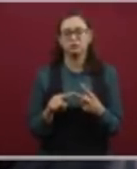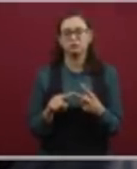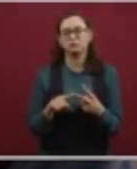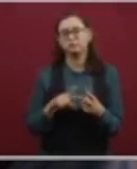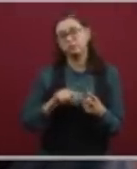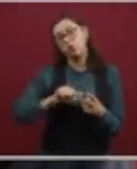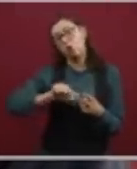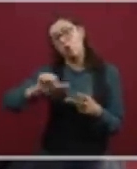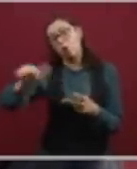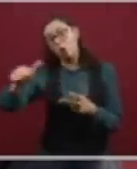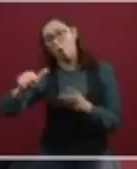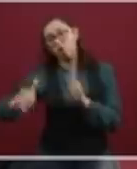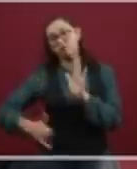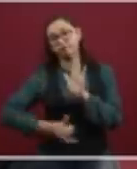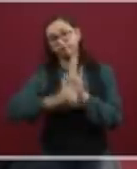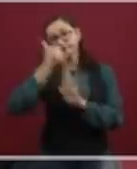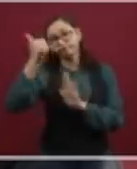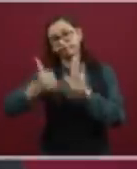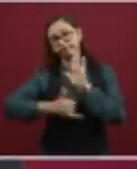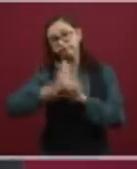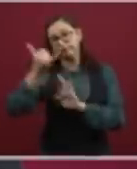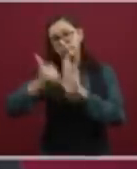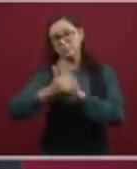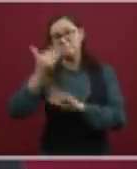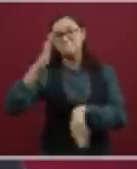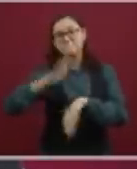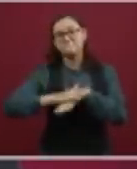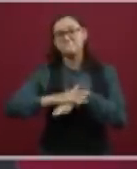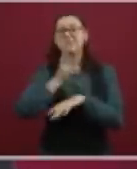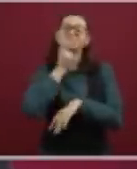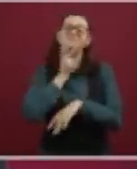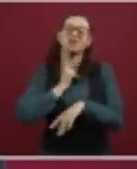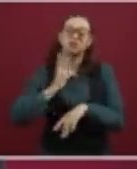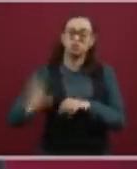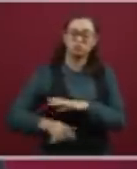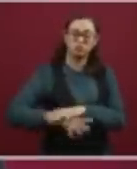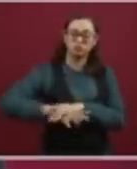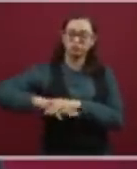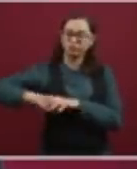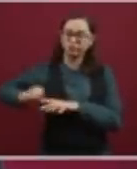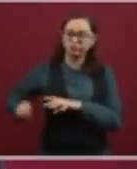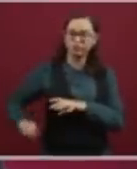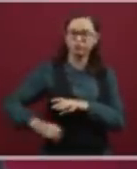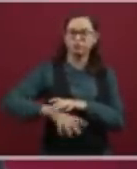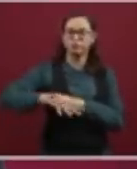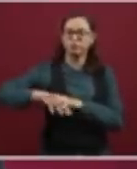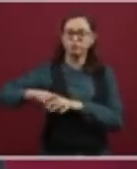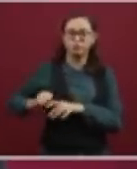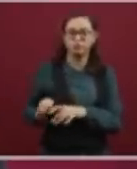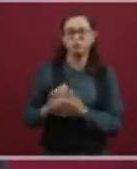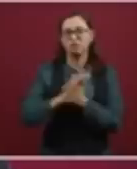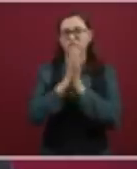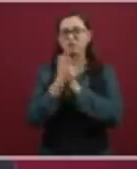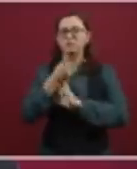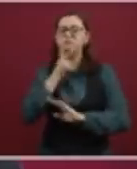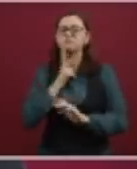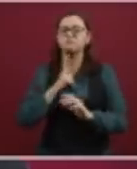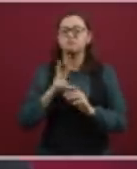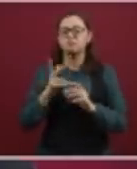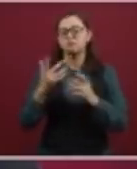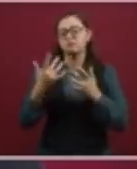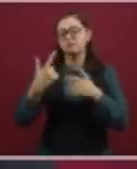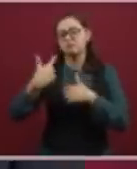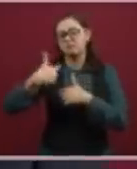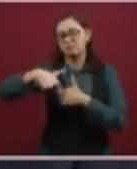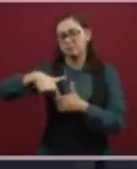exprimir más el crudo y obtener más petróleo, digo, más gasolinas,